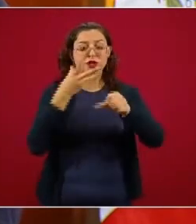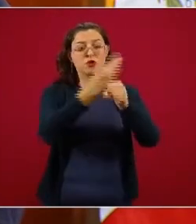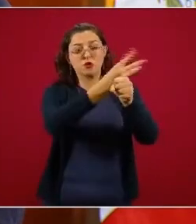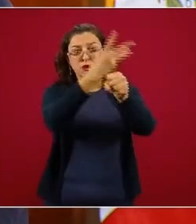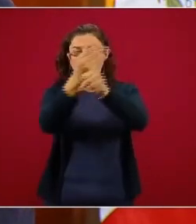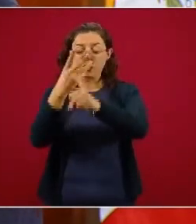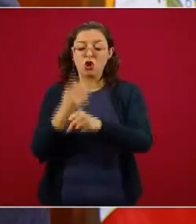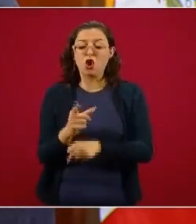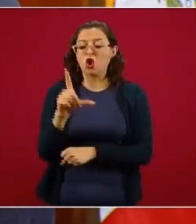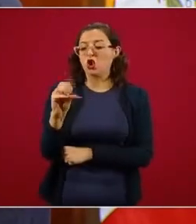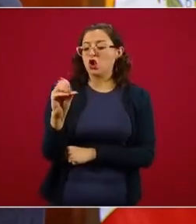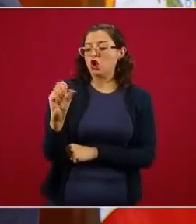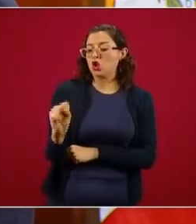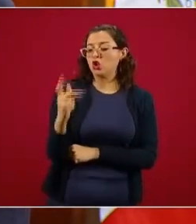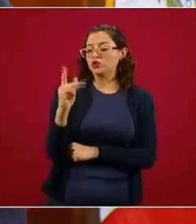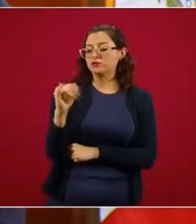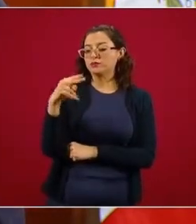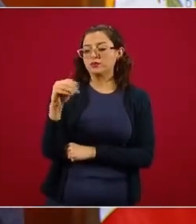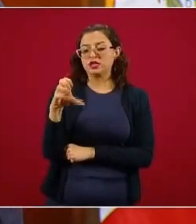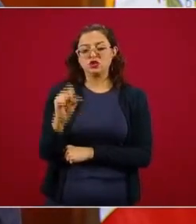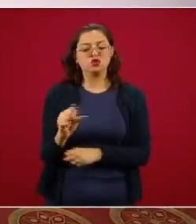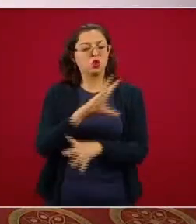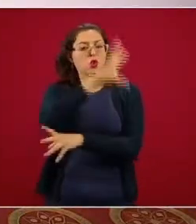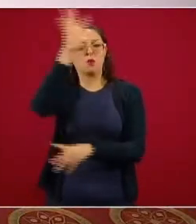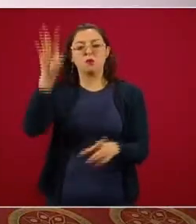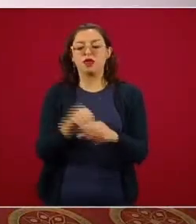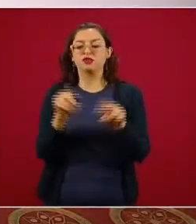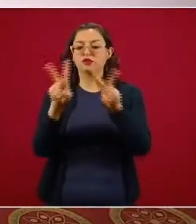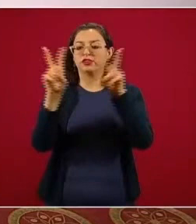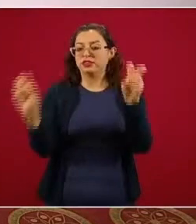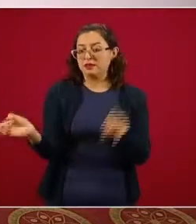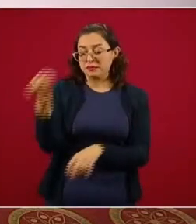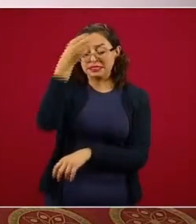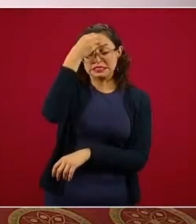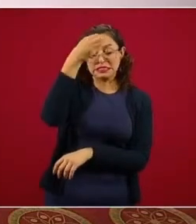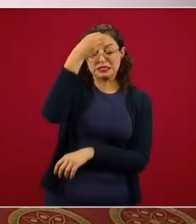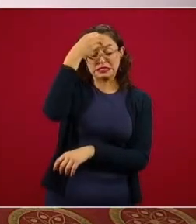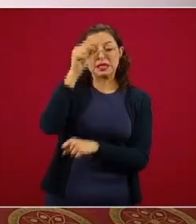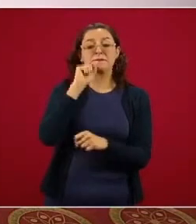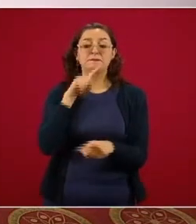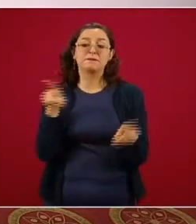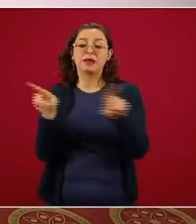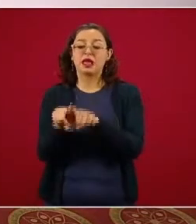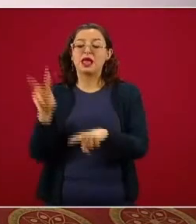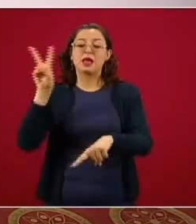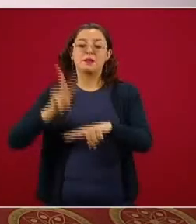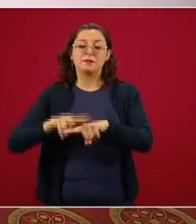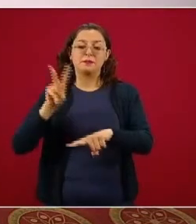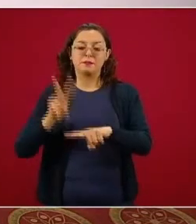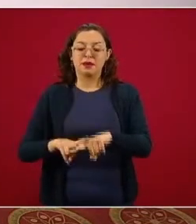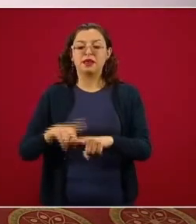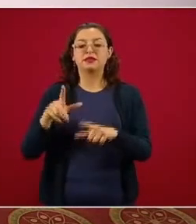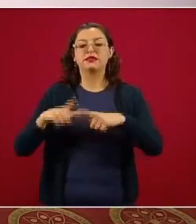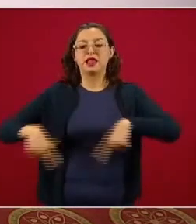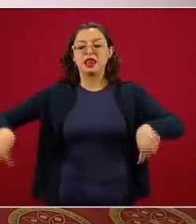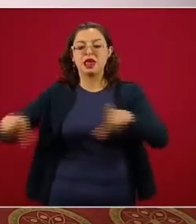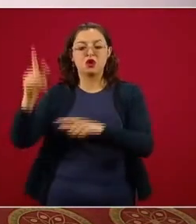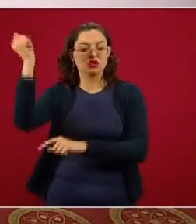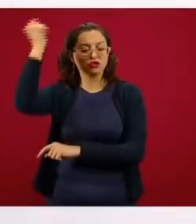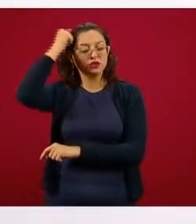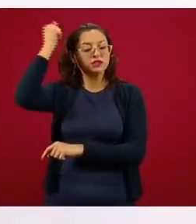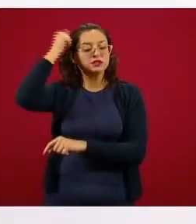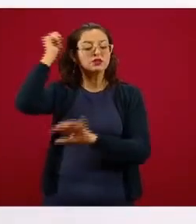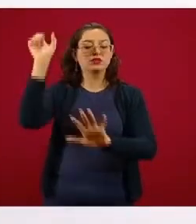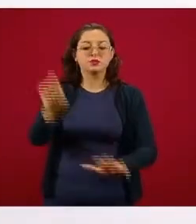incluye todo el bosque de Chapultepec, así como el Parque Ecológico del Lago de Texcoco, con